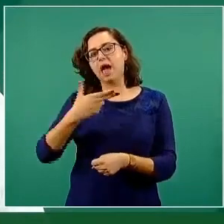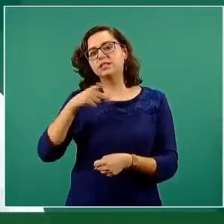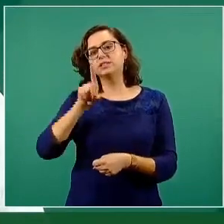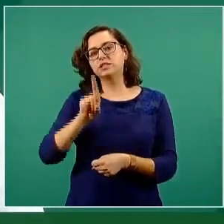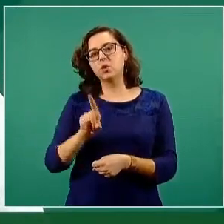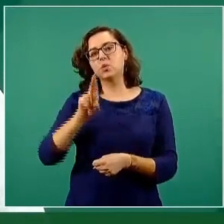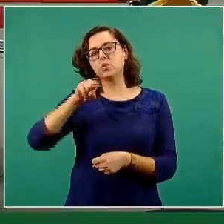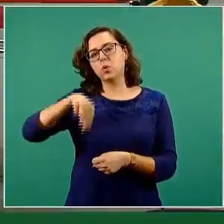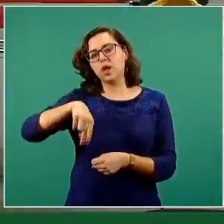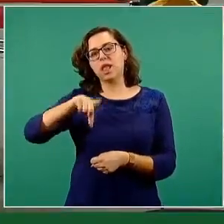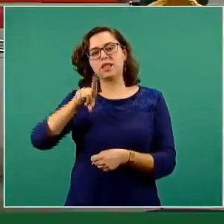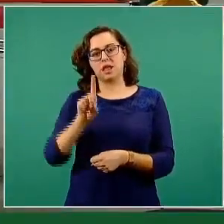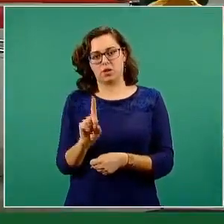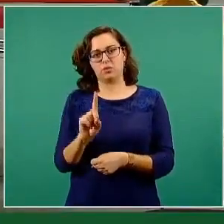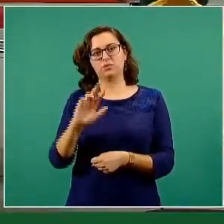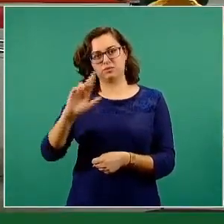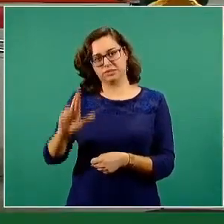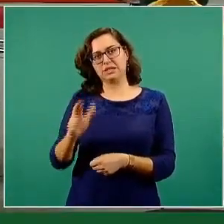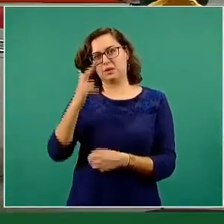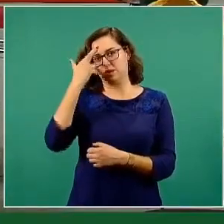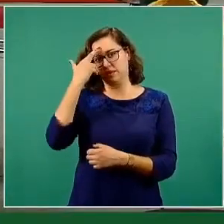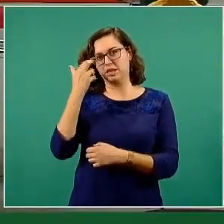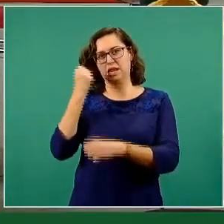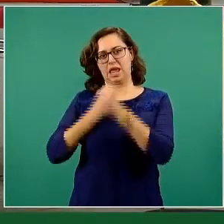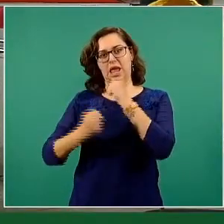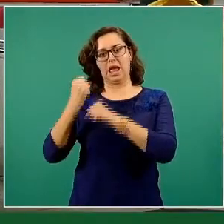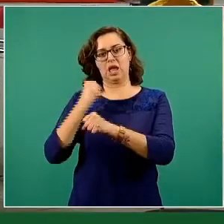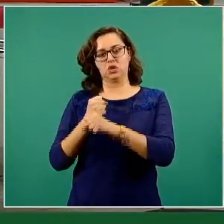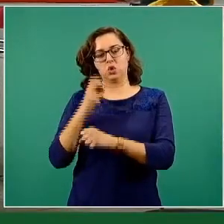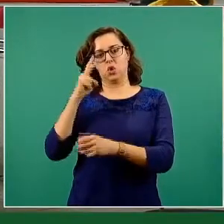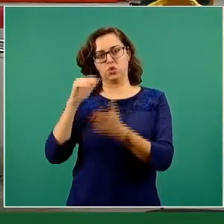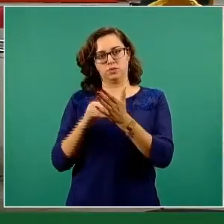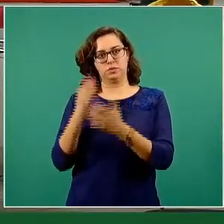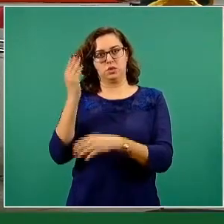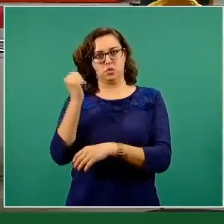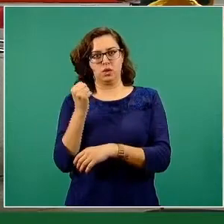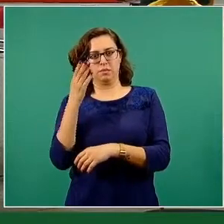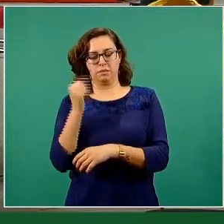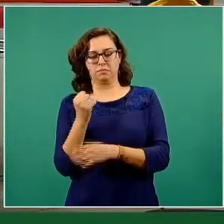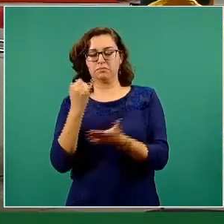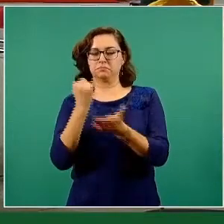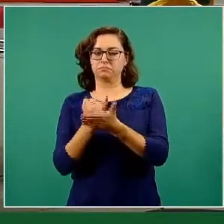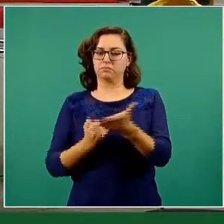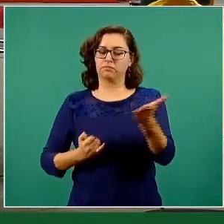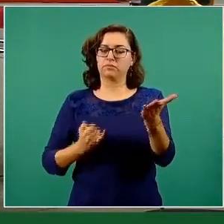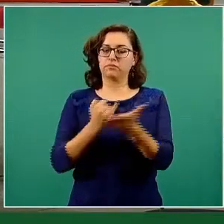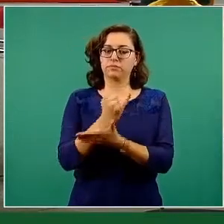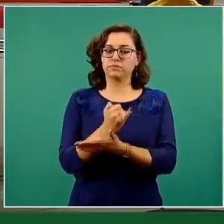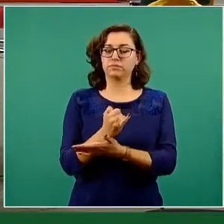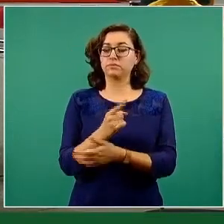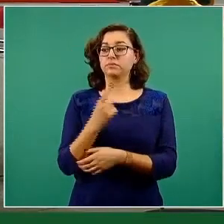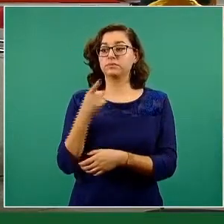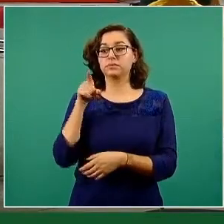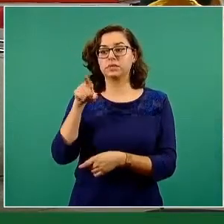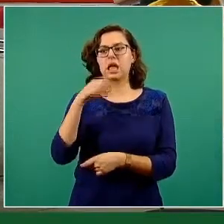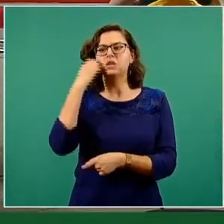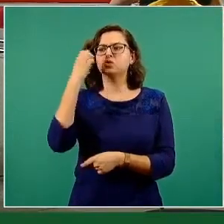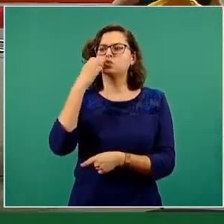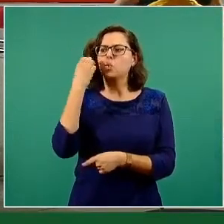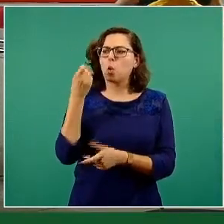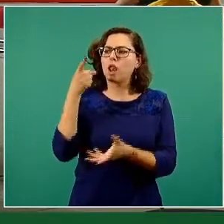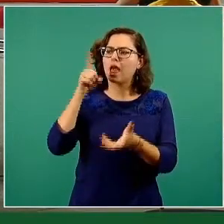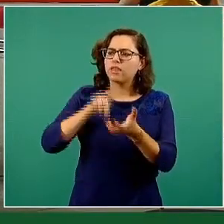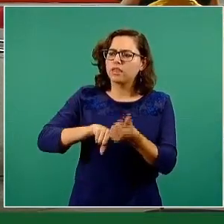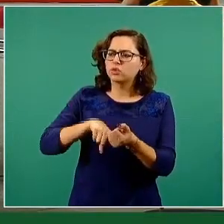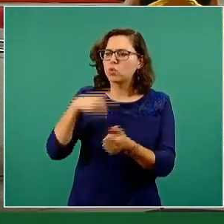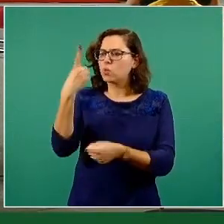general que establecimos para que si una escuela tenía un caso, se cerraba el salón. Si había